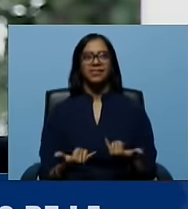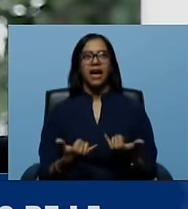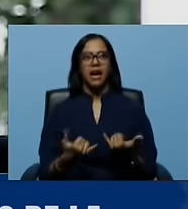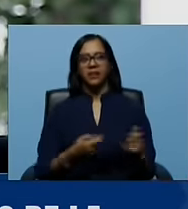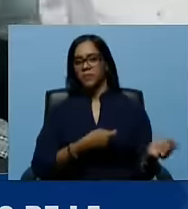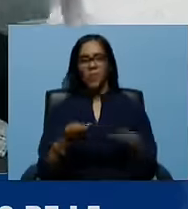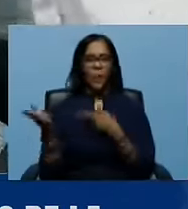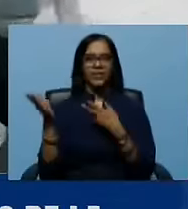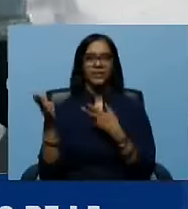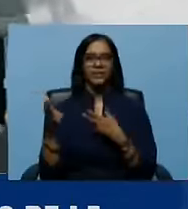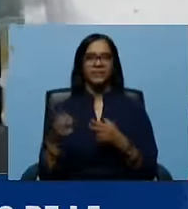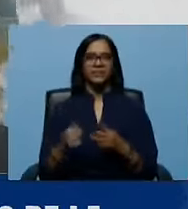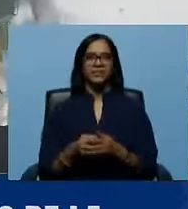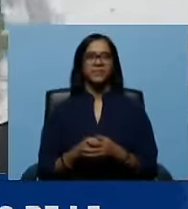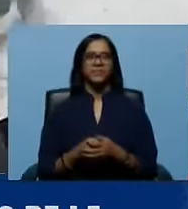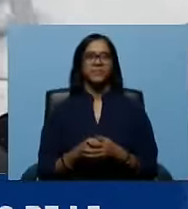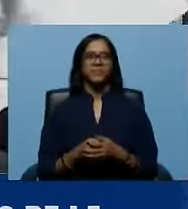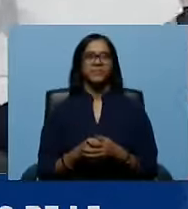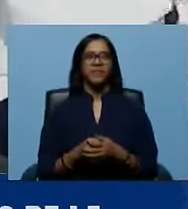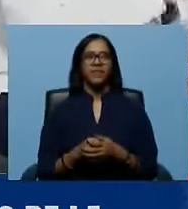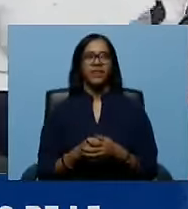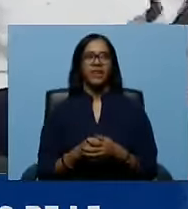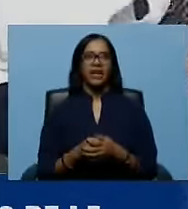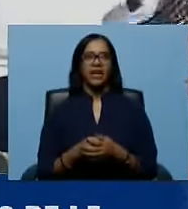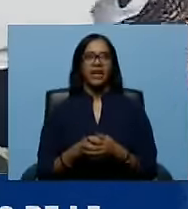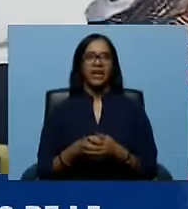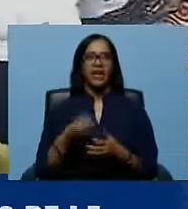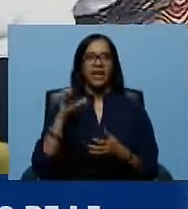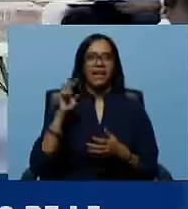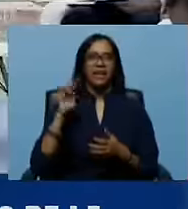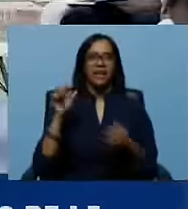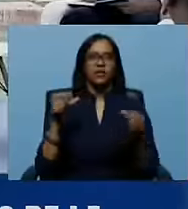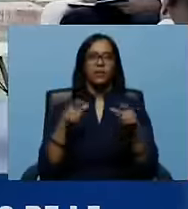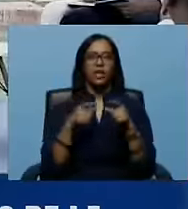múdese para allá, Ernesto y equipo promotor.